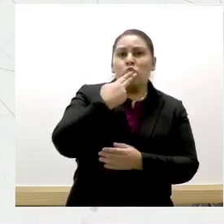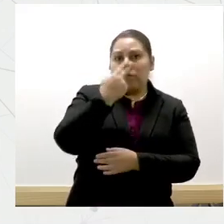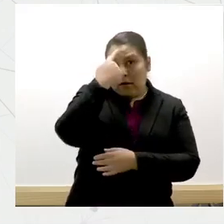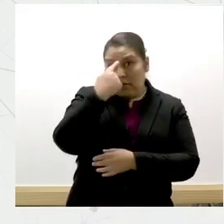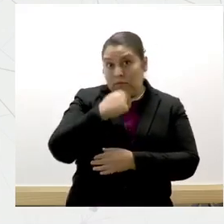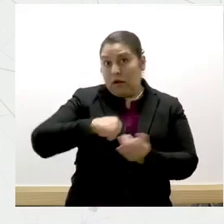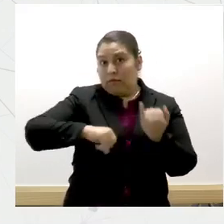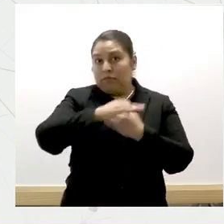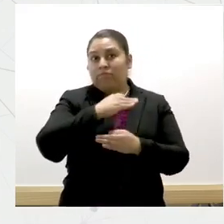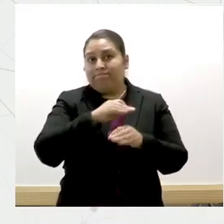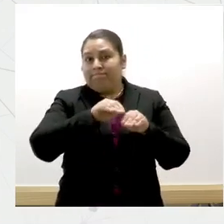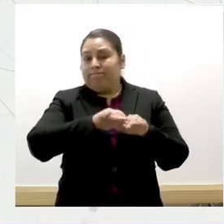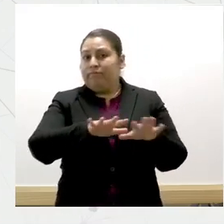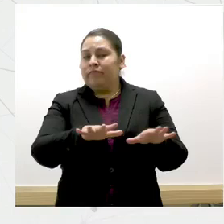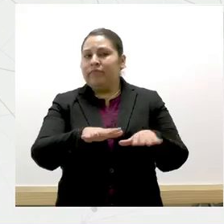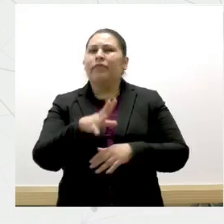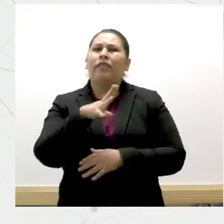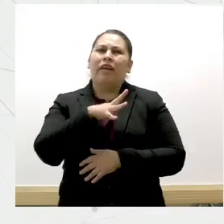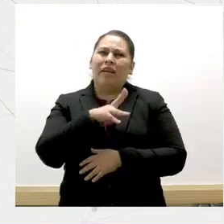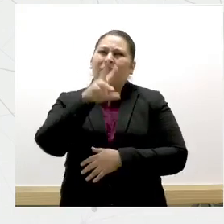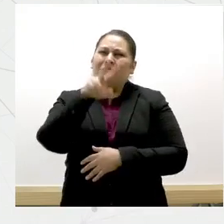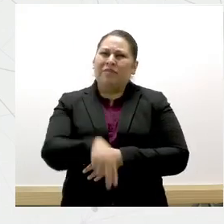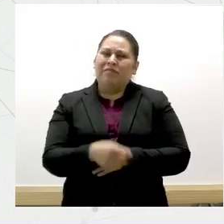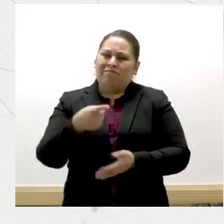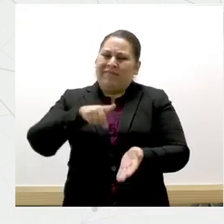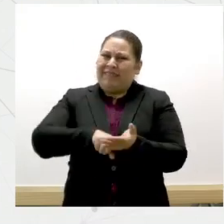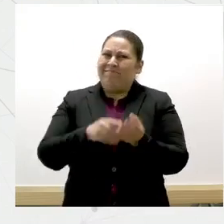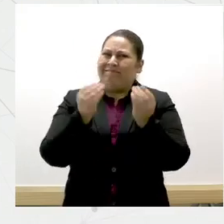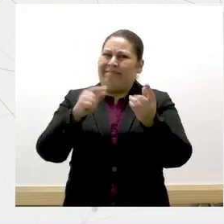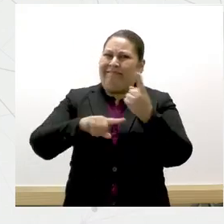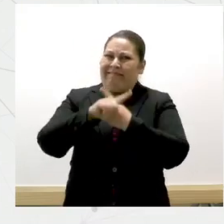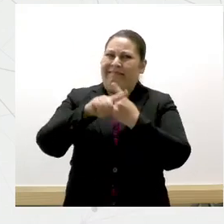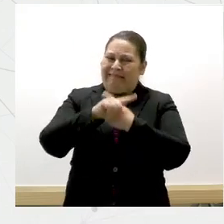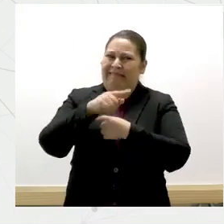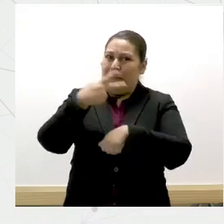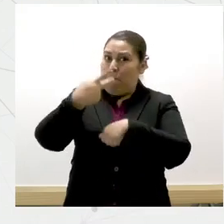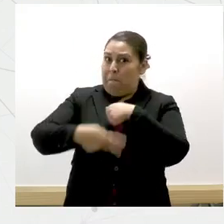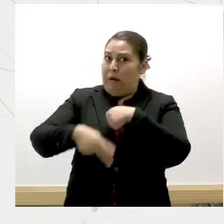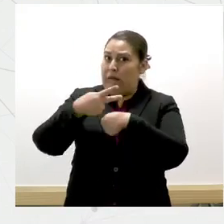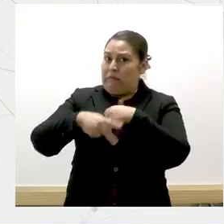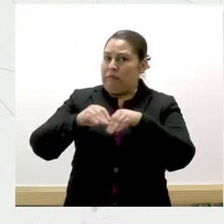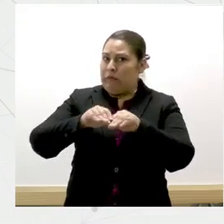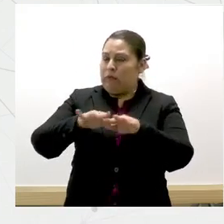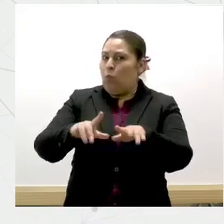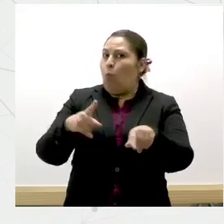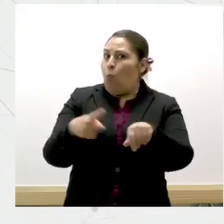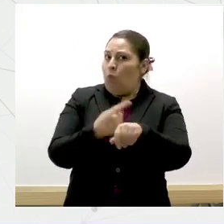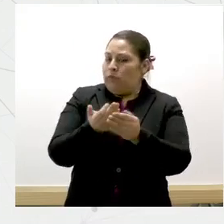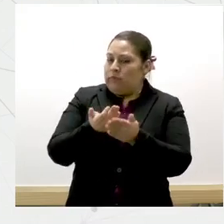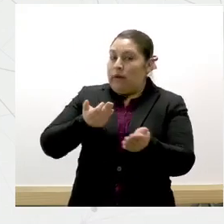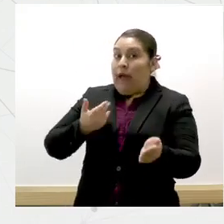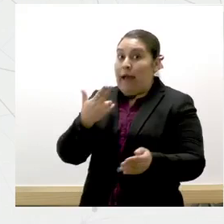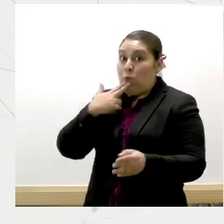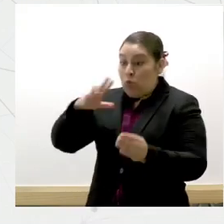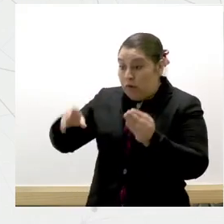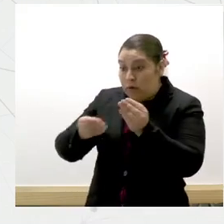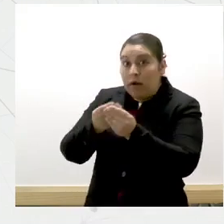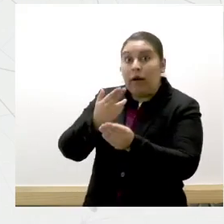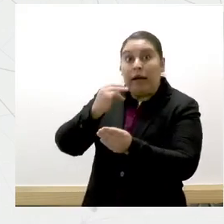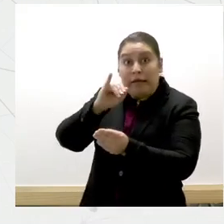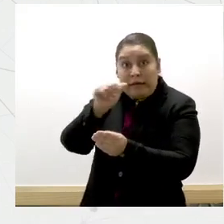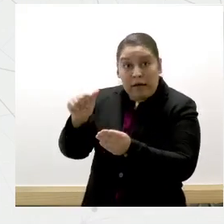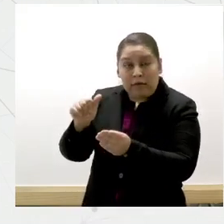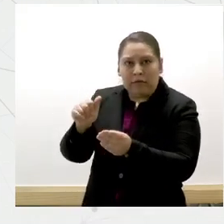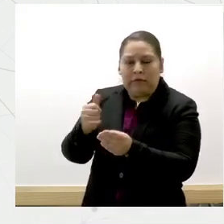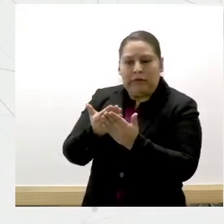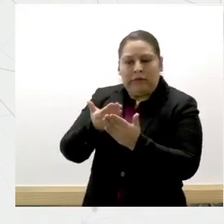a los mismos. Tenemos numerosos riesgos éticos, sociales, y si no los tomamos en cuenta, ¿no? Desde el